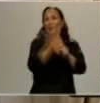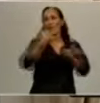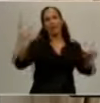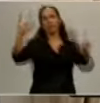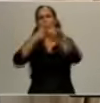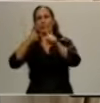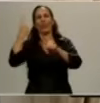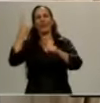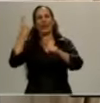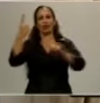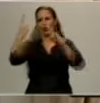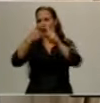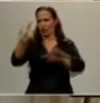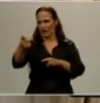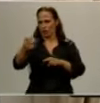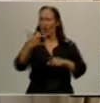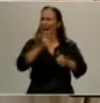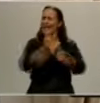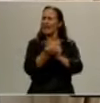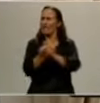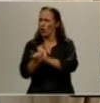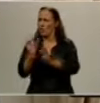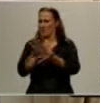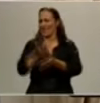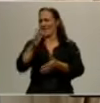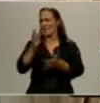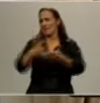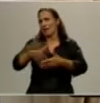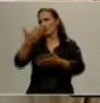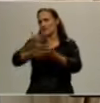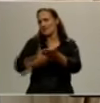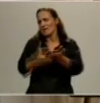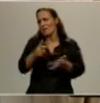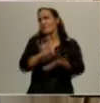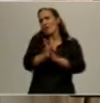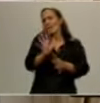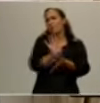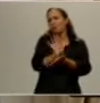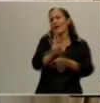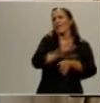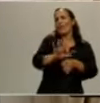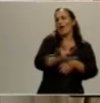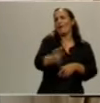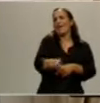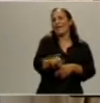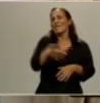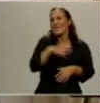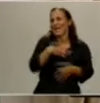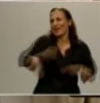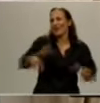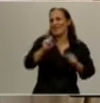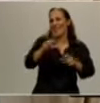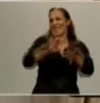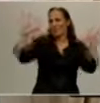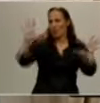también se introducen a todo el sistema. Es una deuda que teníamos pendiente con la democracia, como tantas otras que